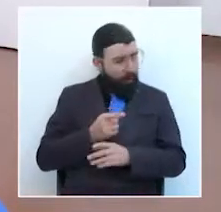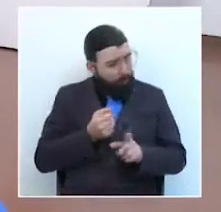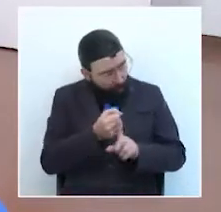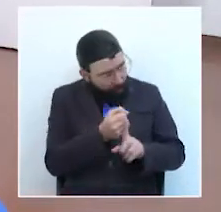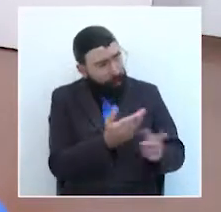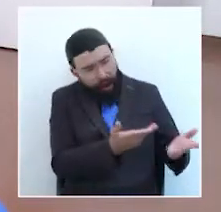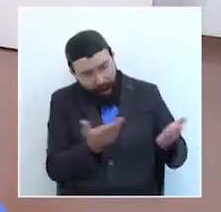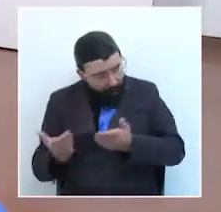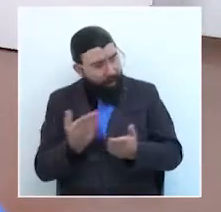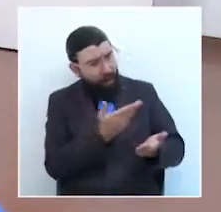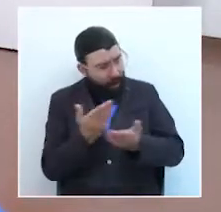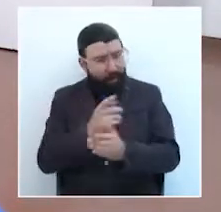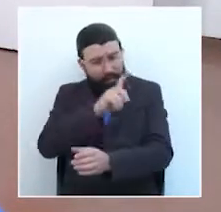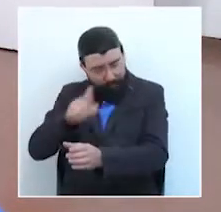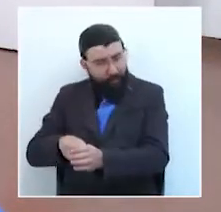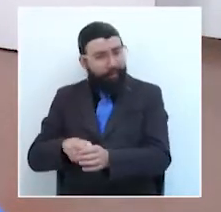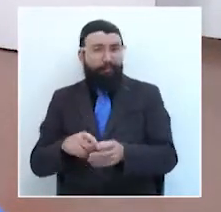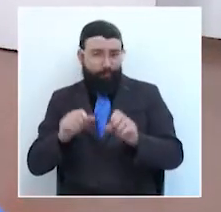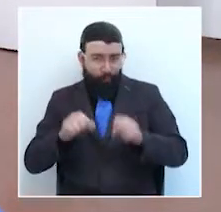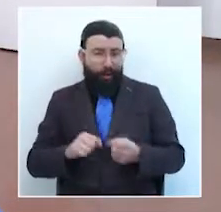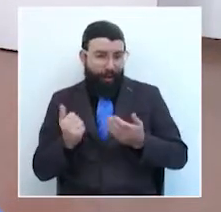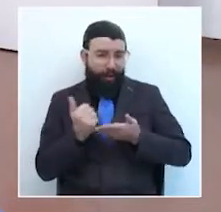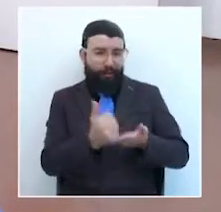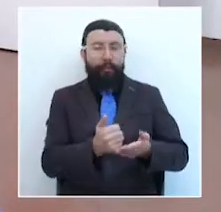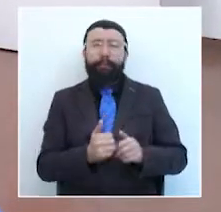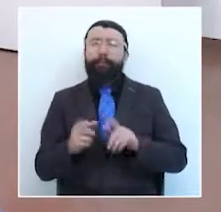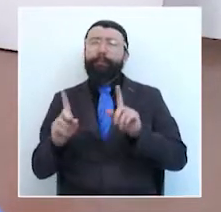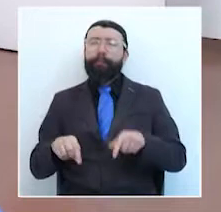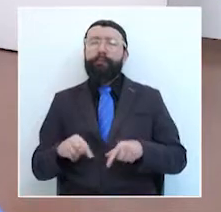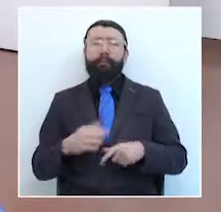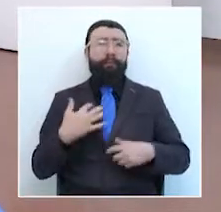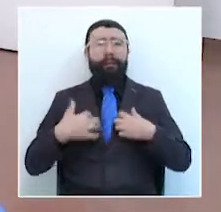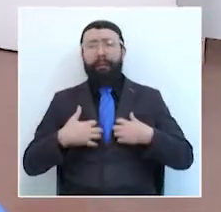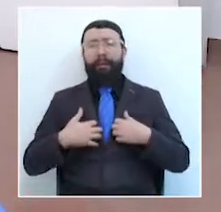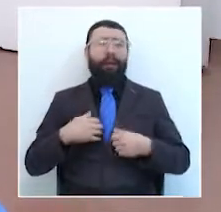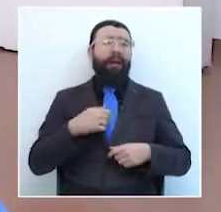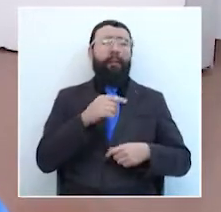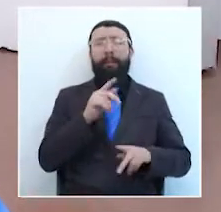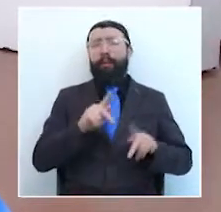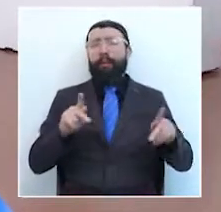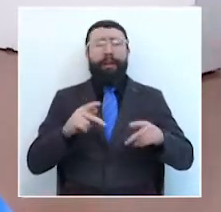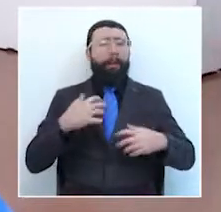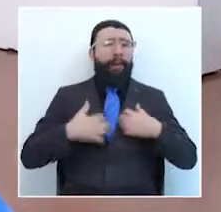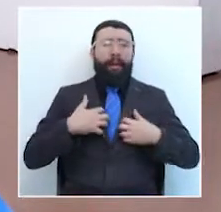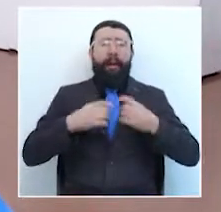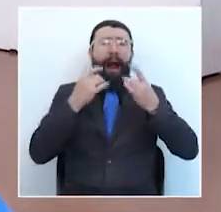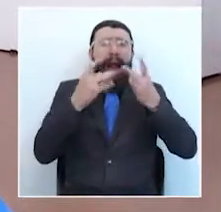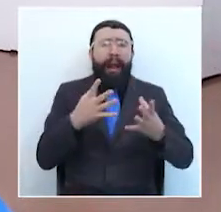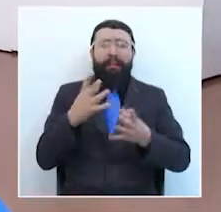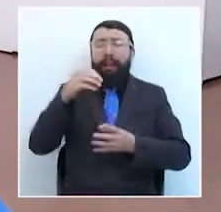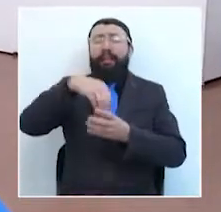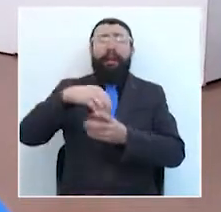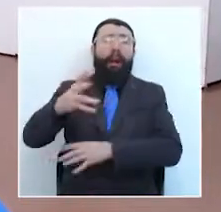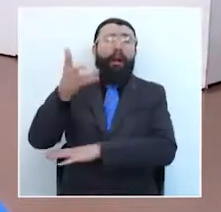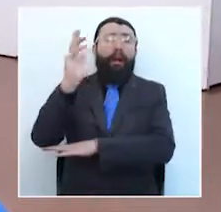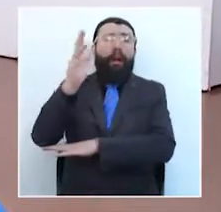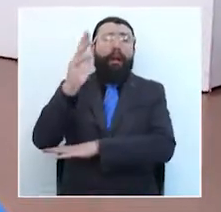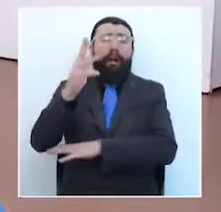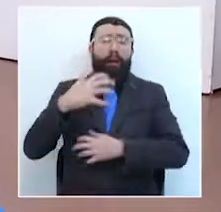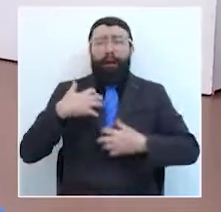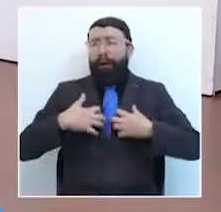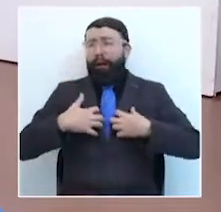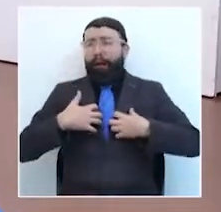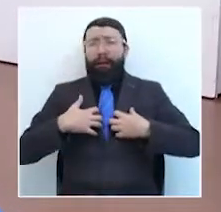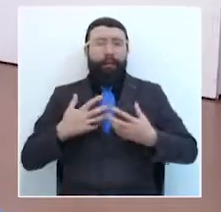hacerlo también tenemos la parte de la fobia a hablar en público que también es muy común fobia social